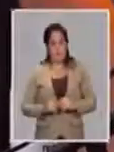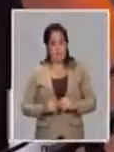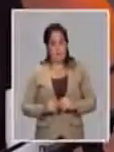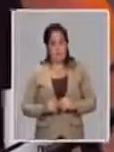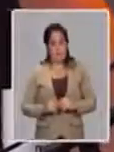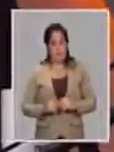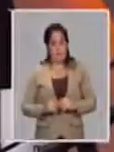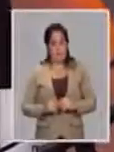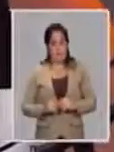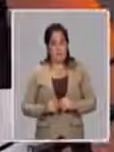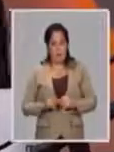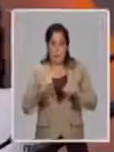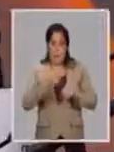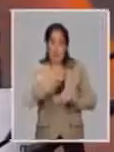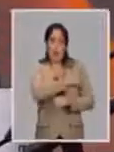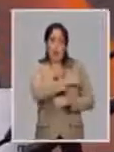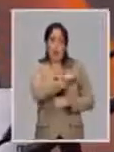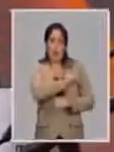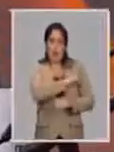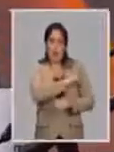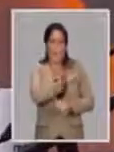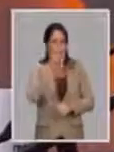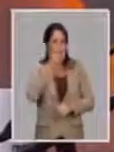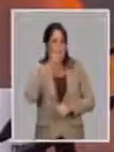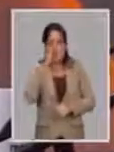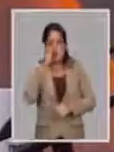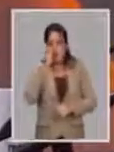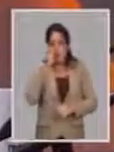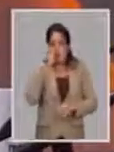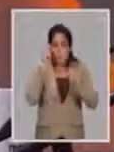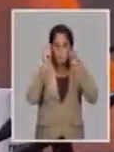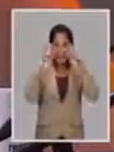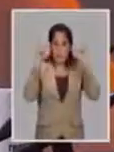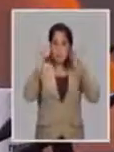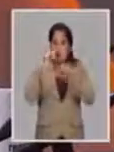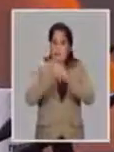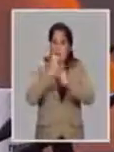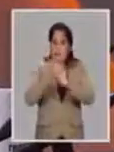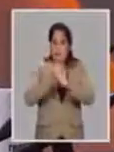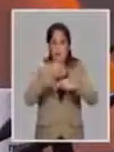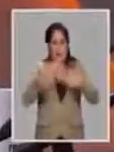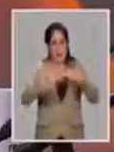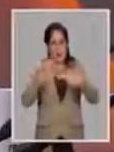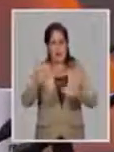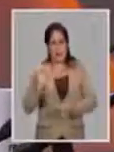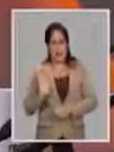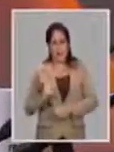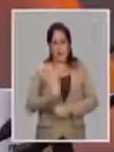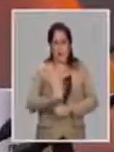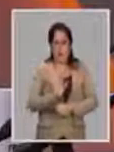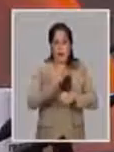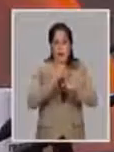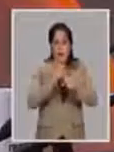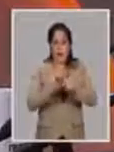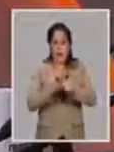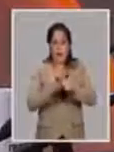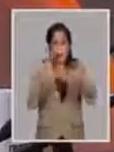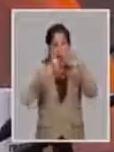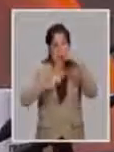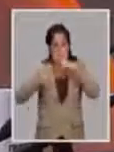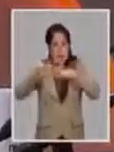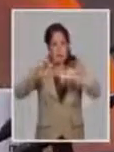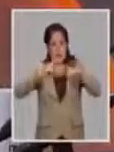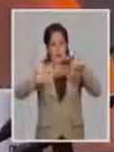Bueno, sin duda, nuestra población sigue con mucha expectativa todo el trabajo que se ha venido haciendo desde